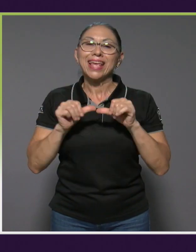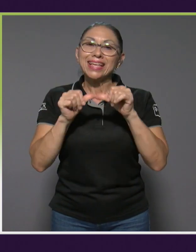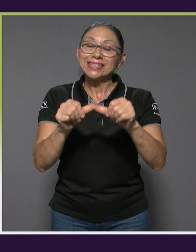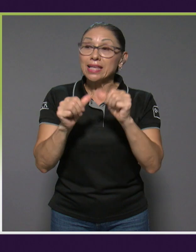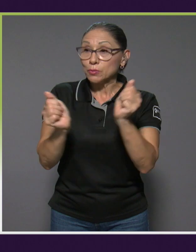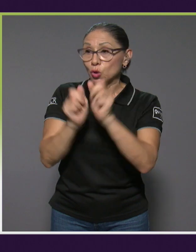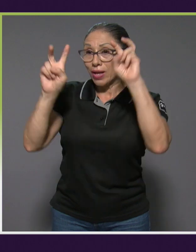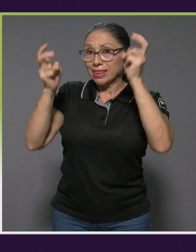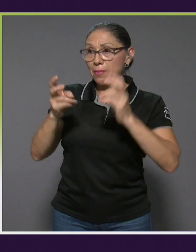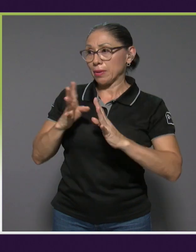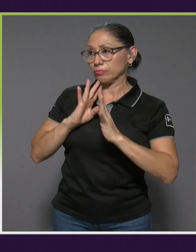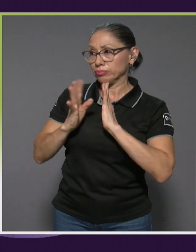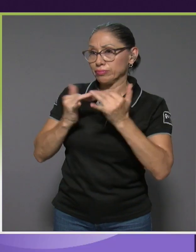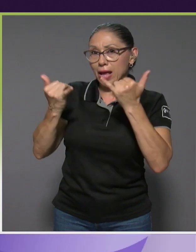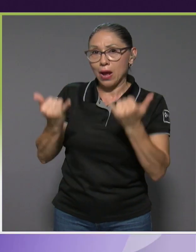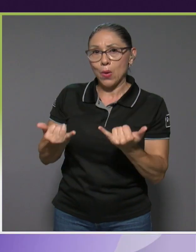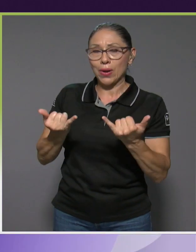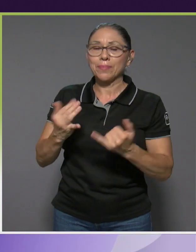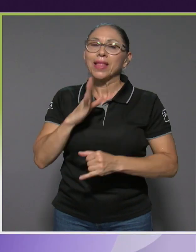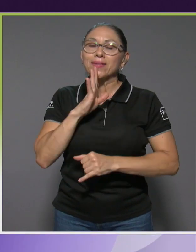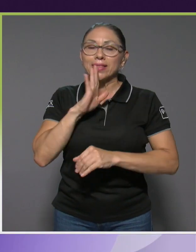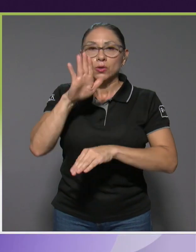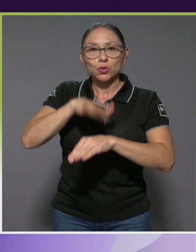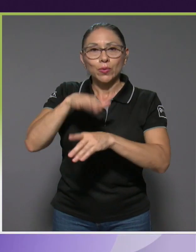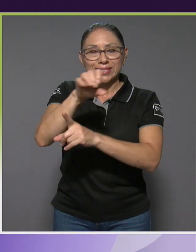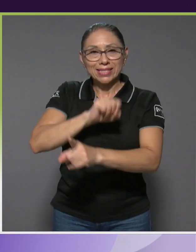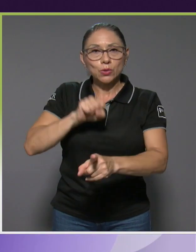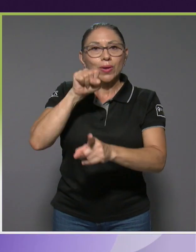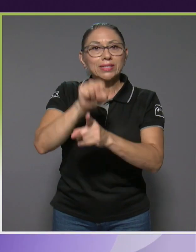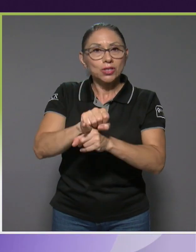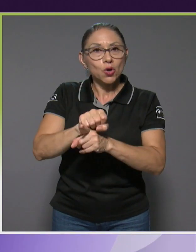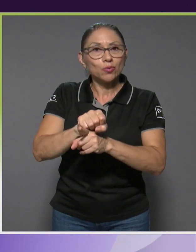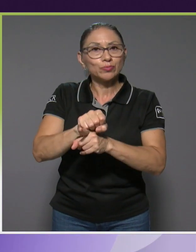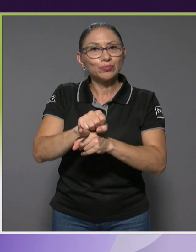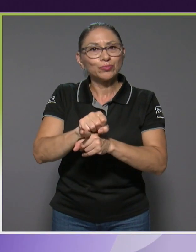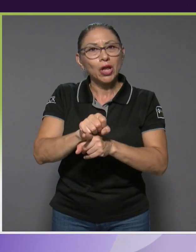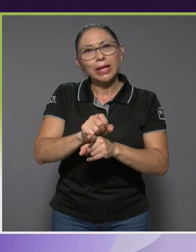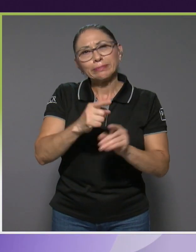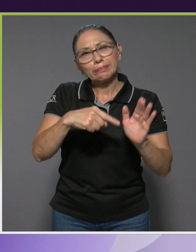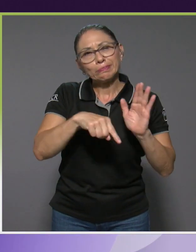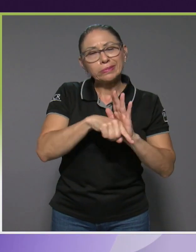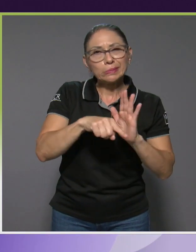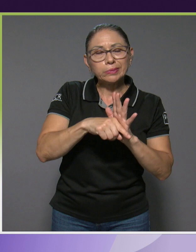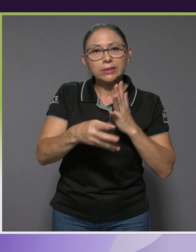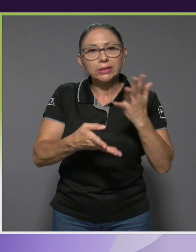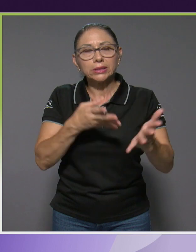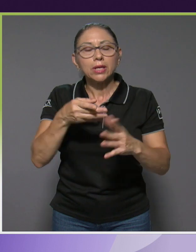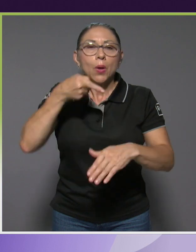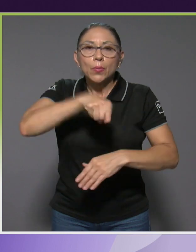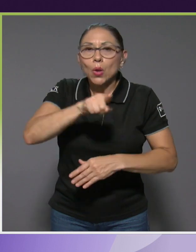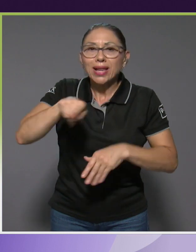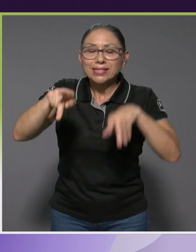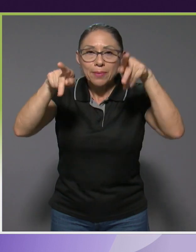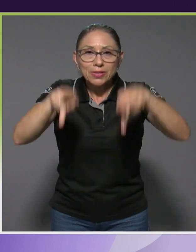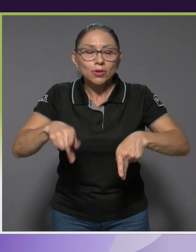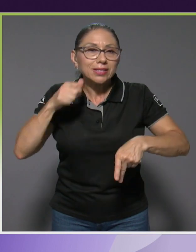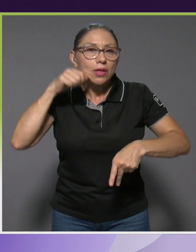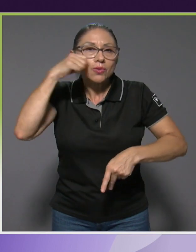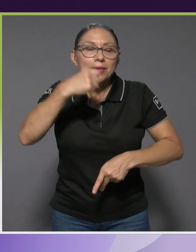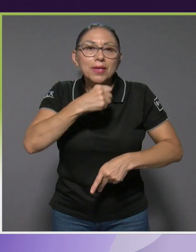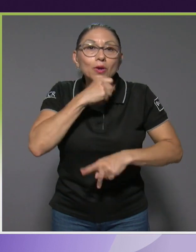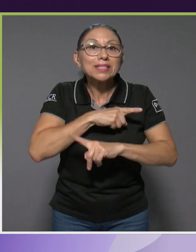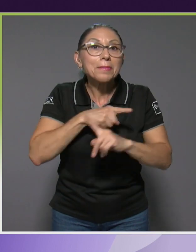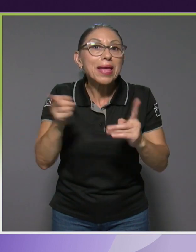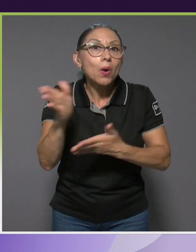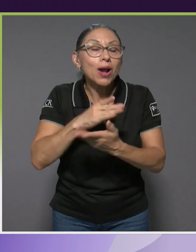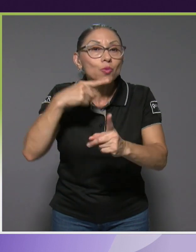tema de hoy de fondo, que estamos hablando sobre una situación menos positiva, que es la violencia hacia las personas adultas mayores, pero lo bueno es que